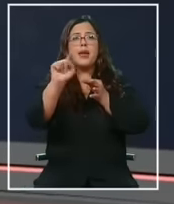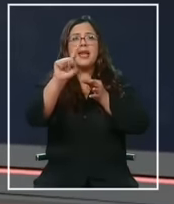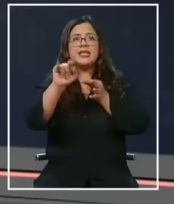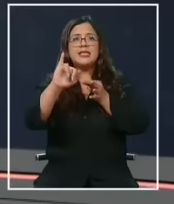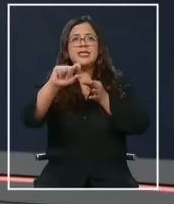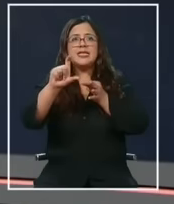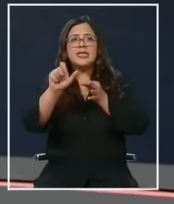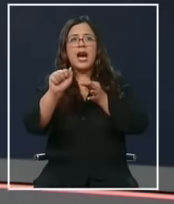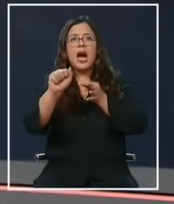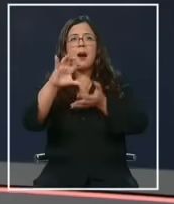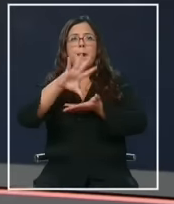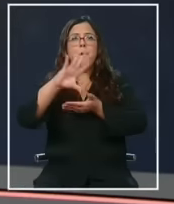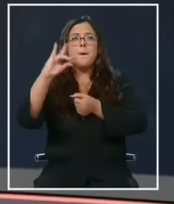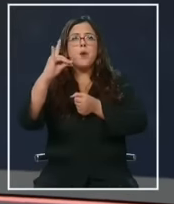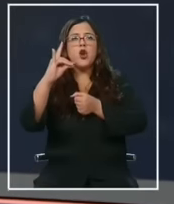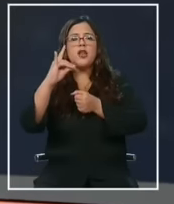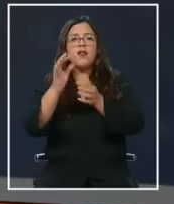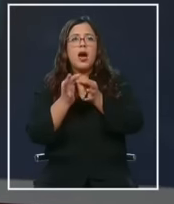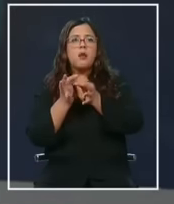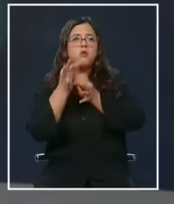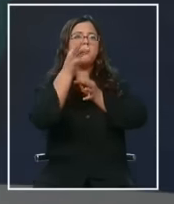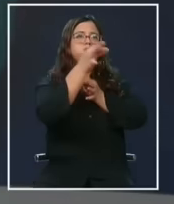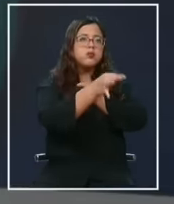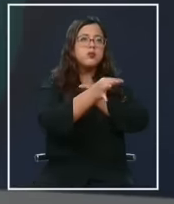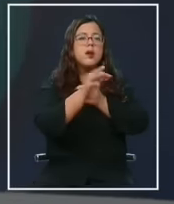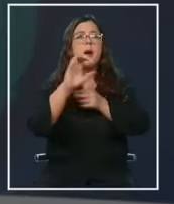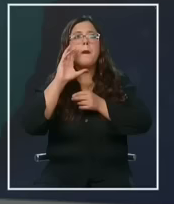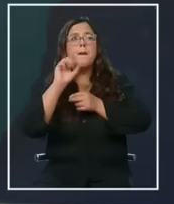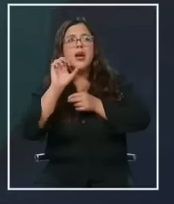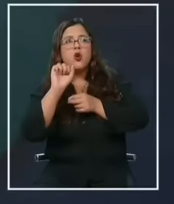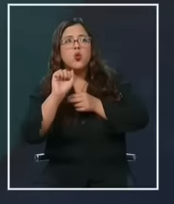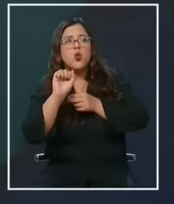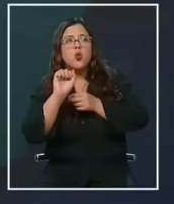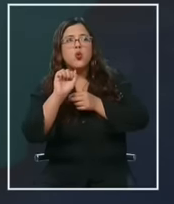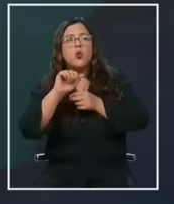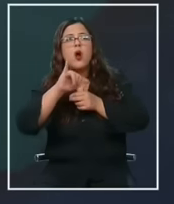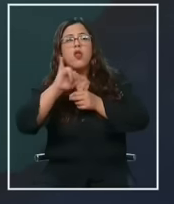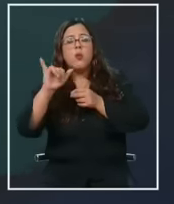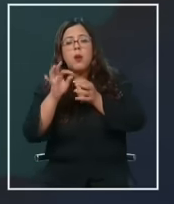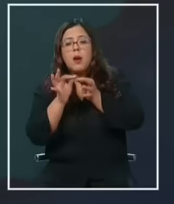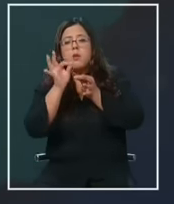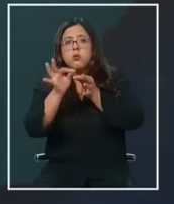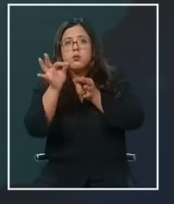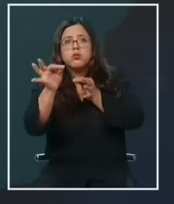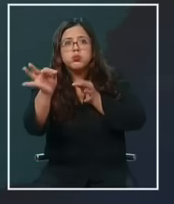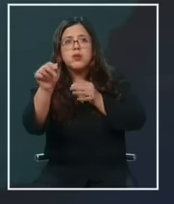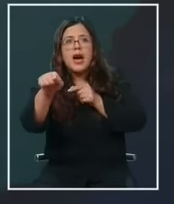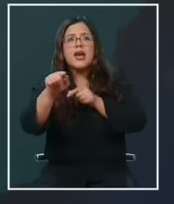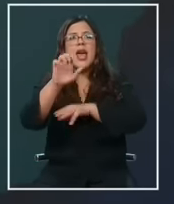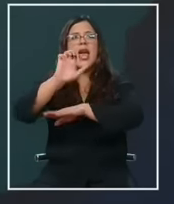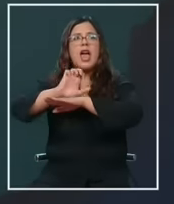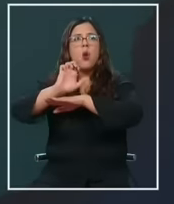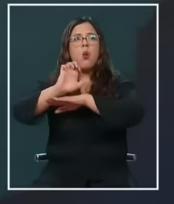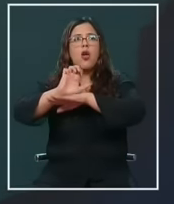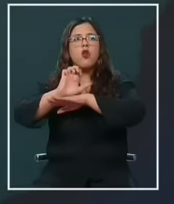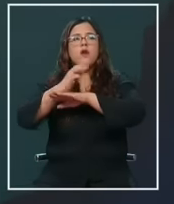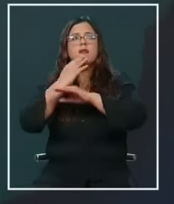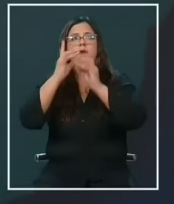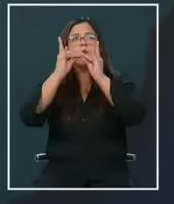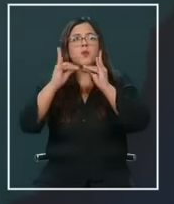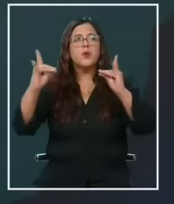en Bolivia. Luego se fue hacia Perú, después cruzó hacia Ecuador y después cruzó por el